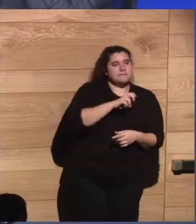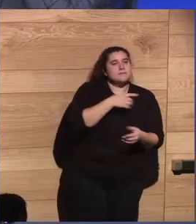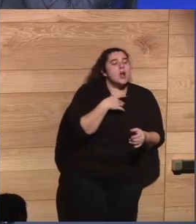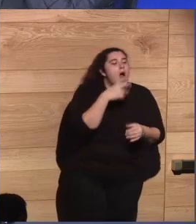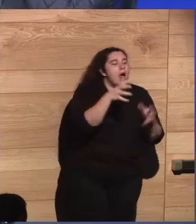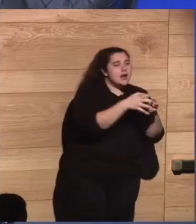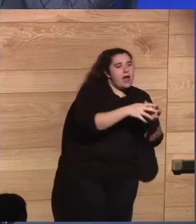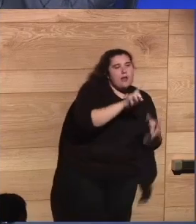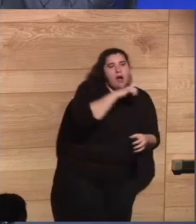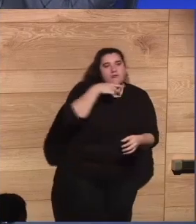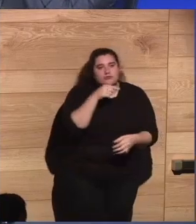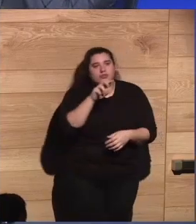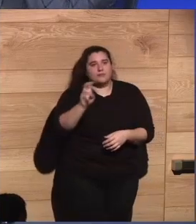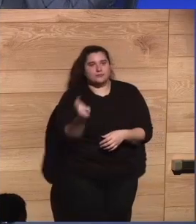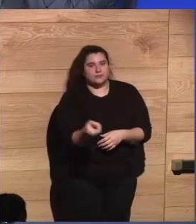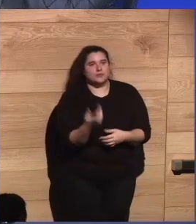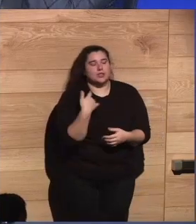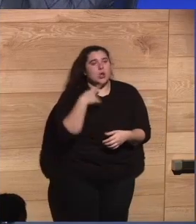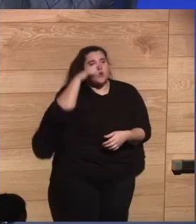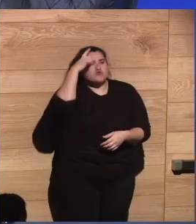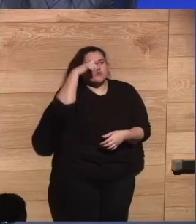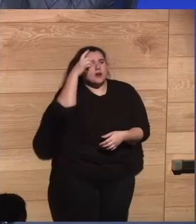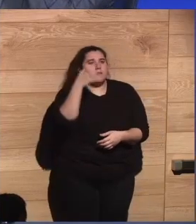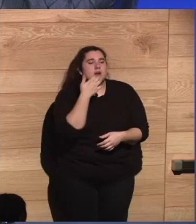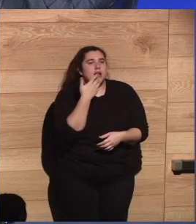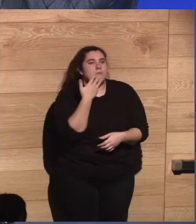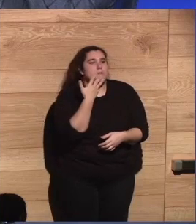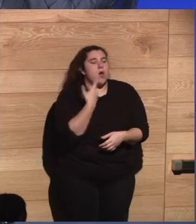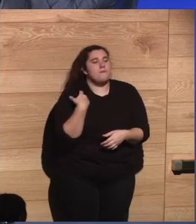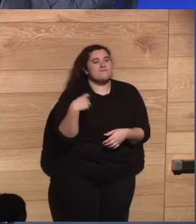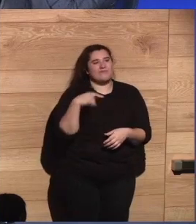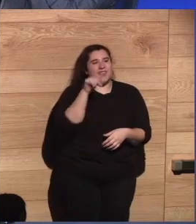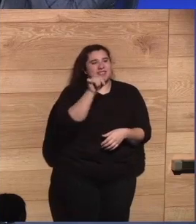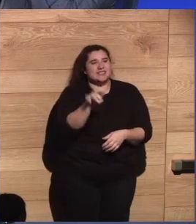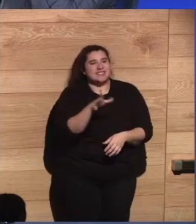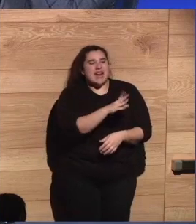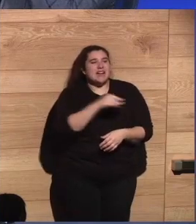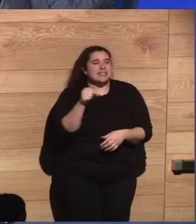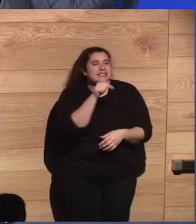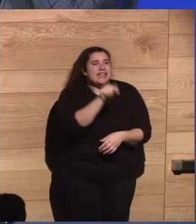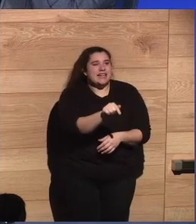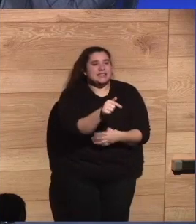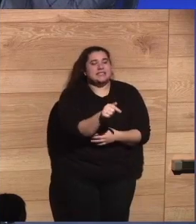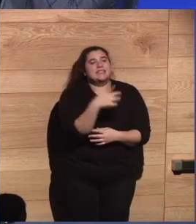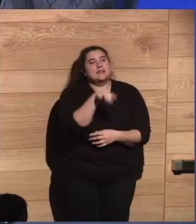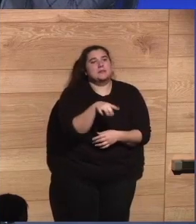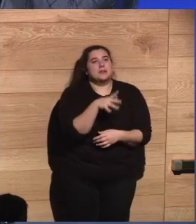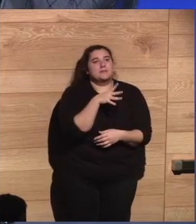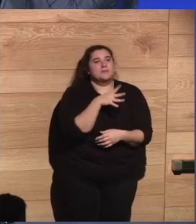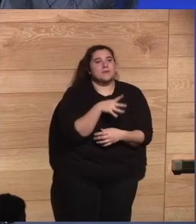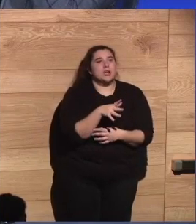Granada, Rusia, o culturas con modos orientales, etcétera, etcétera. Y esto es lo que permite